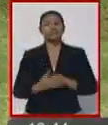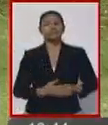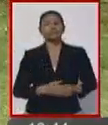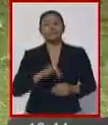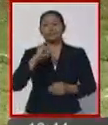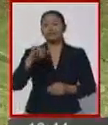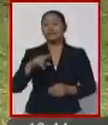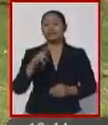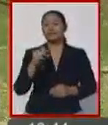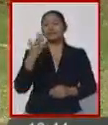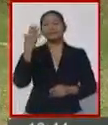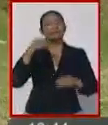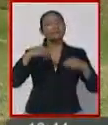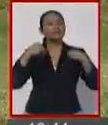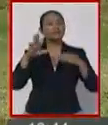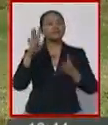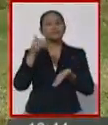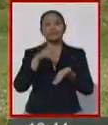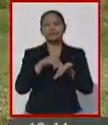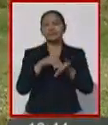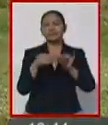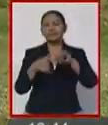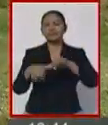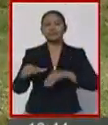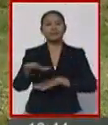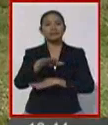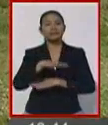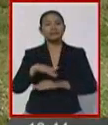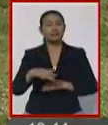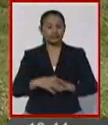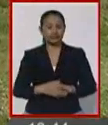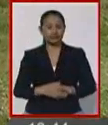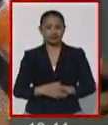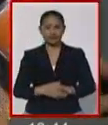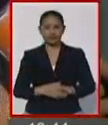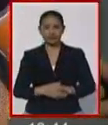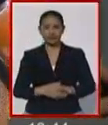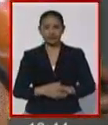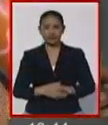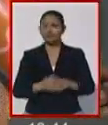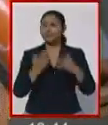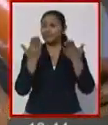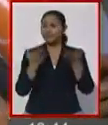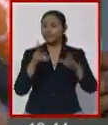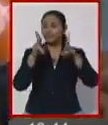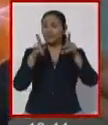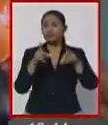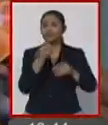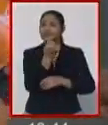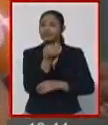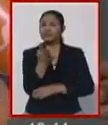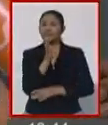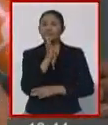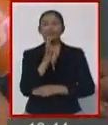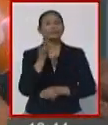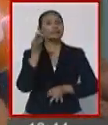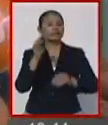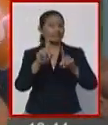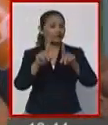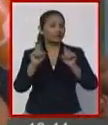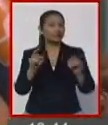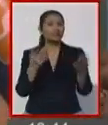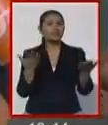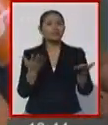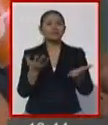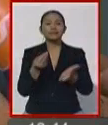al remate de estos 5.000 metros cuadrados del Club Real? Escuchemos. Bueno, hay gente que dice lo que quiere. Yo quisiera preguntarles